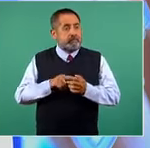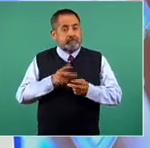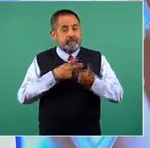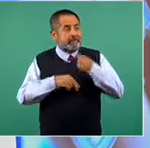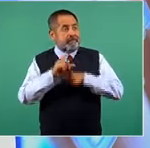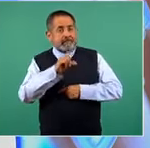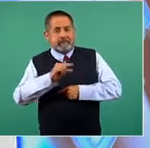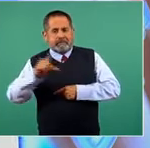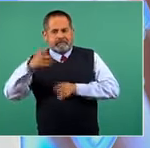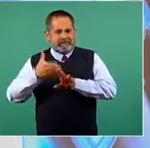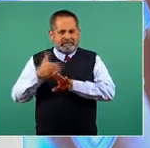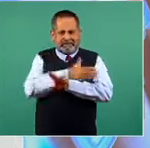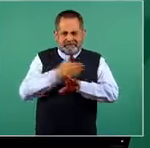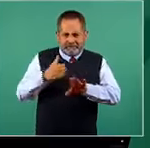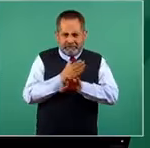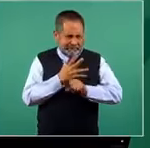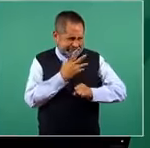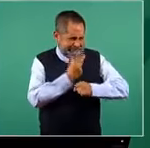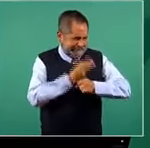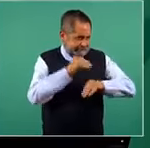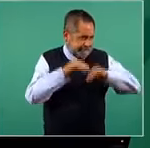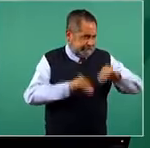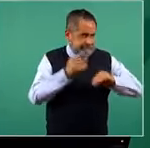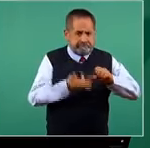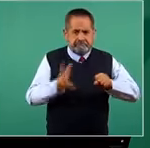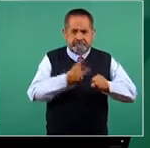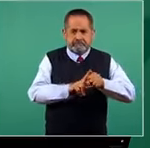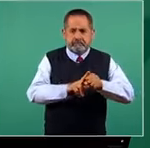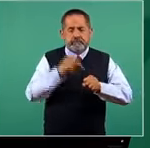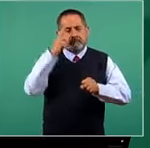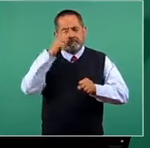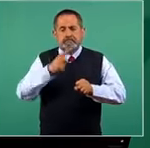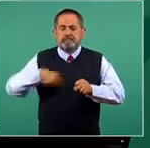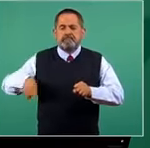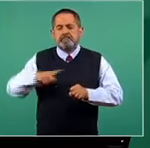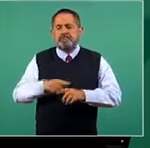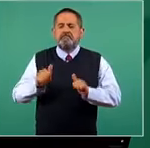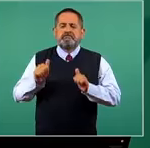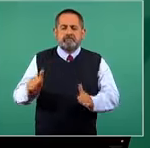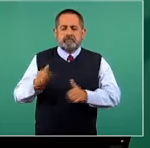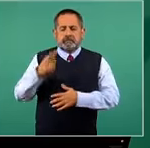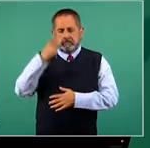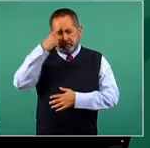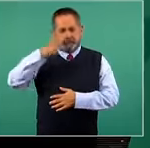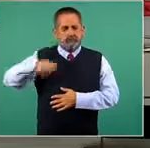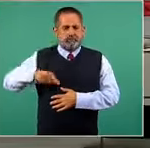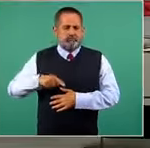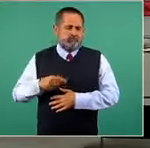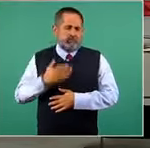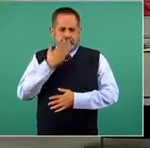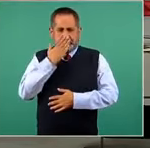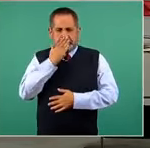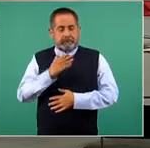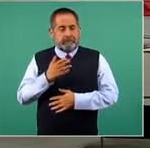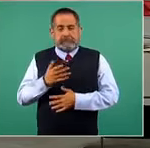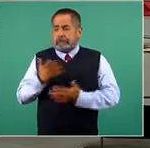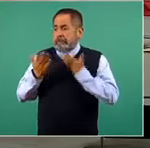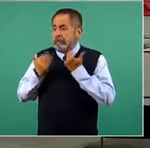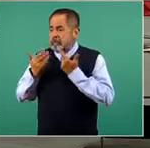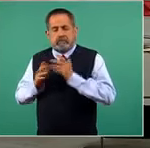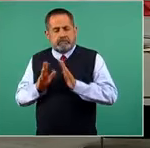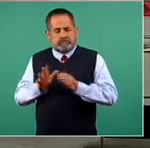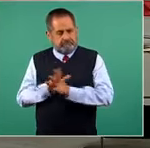que no hubiera ninguna persona que pudiera quedarse en una situación de incapacidad de ser